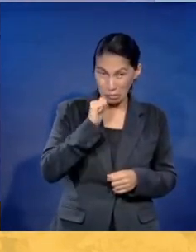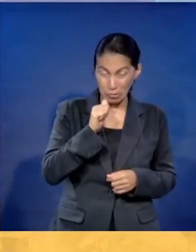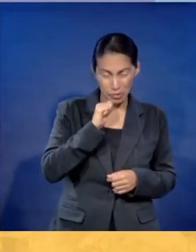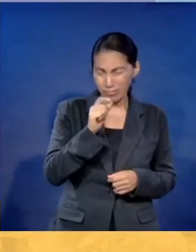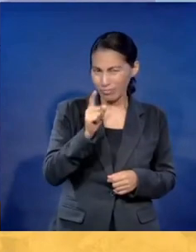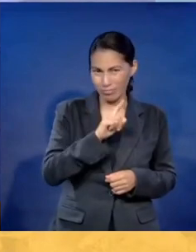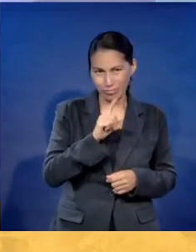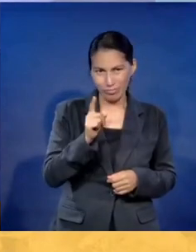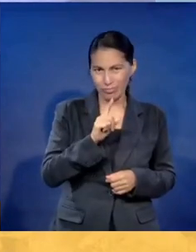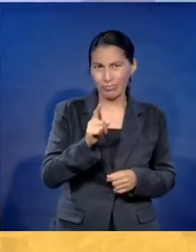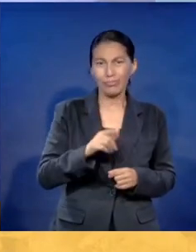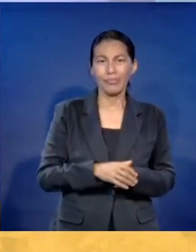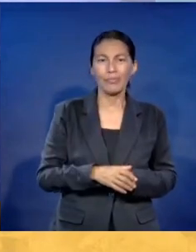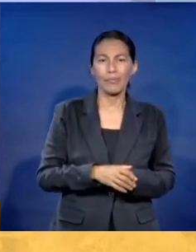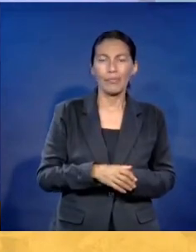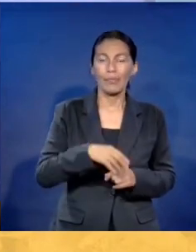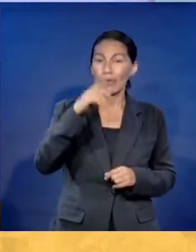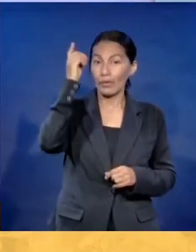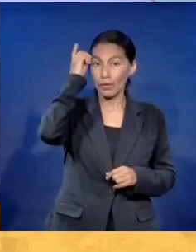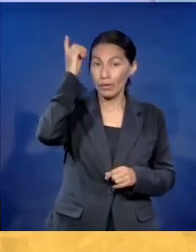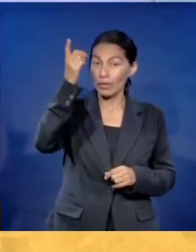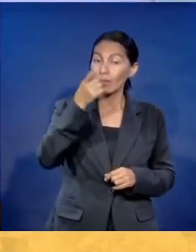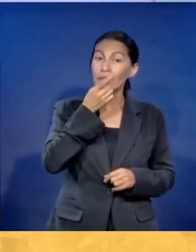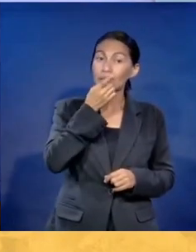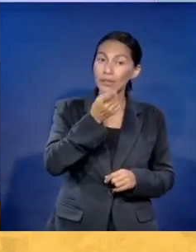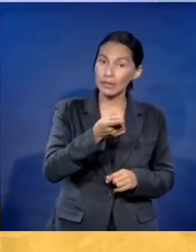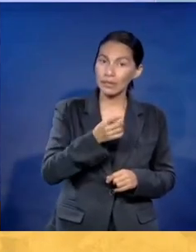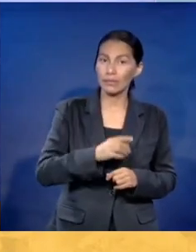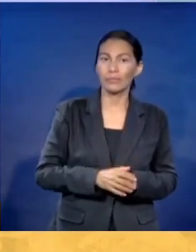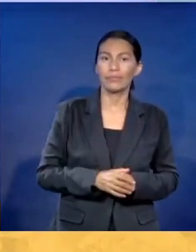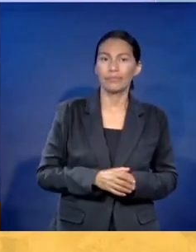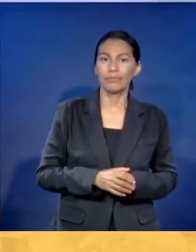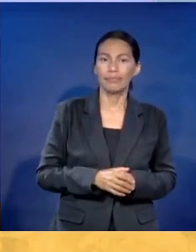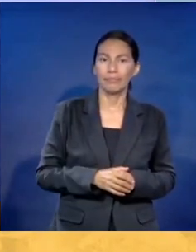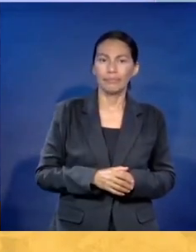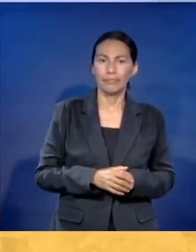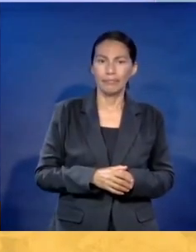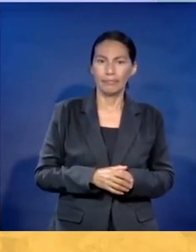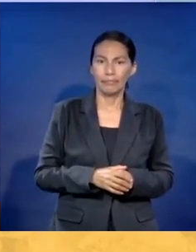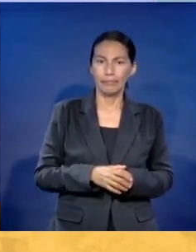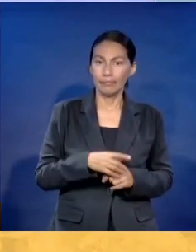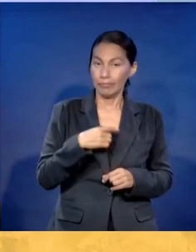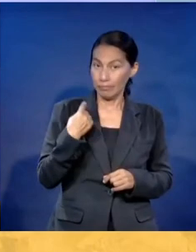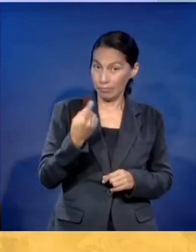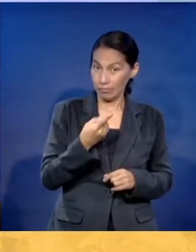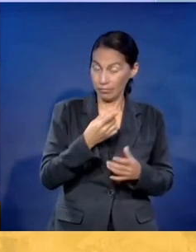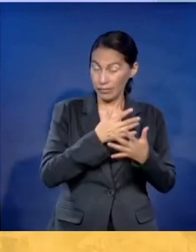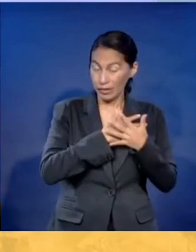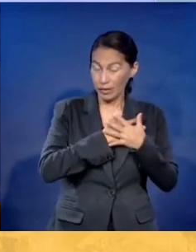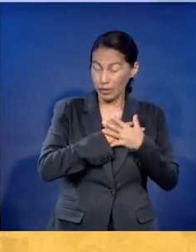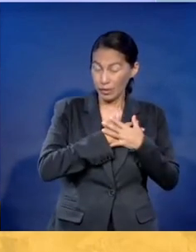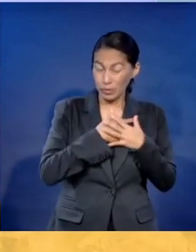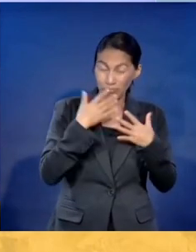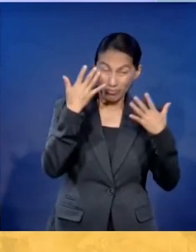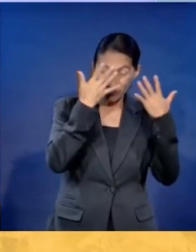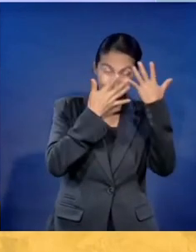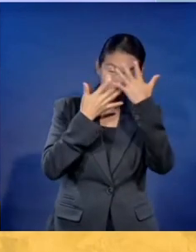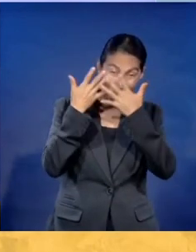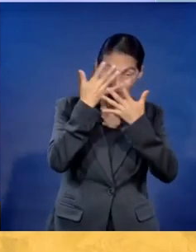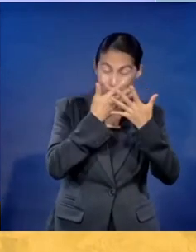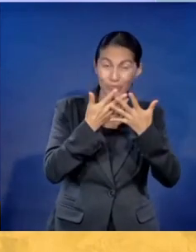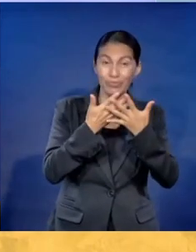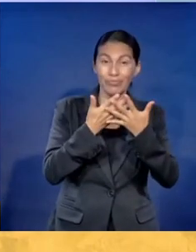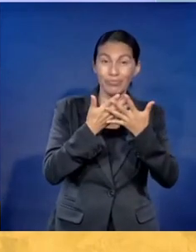Dios lo diseñó así él es sabio el asunto es el peligro es confundir esto con amor Eso no es amor eso es tan inflamado el